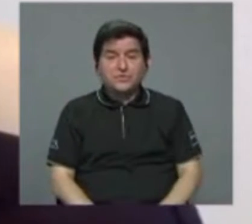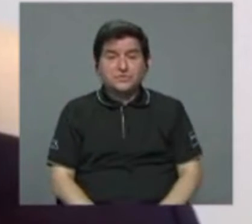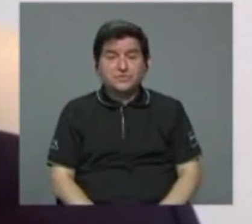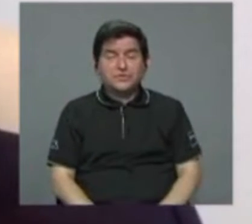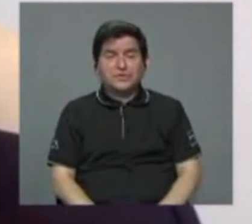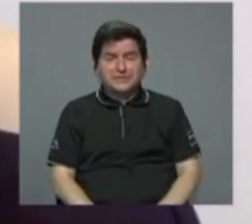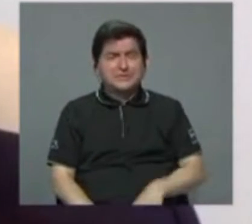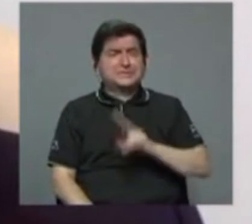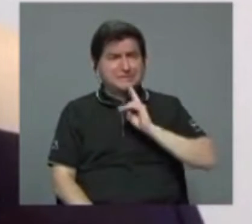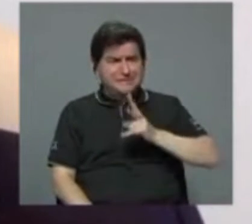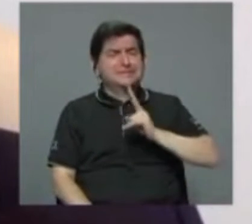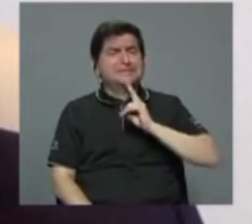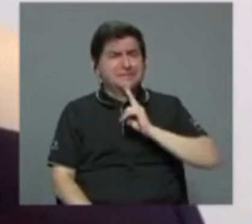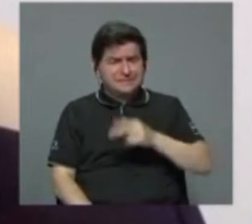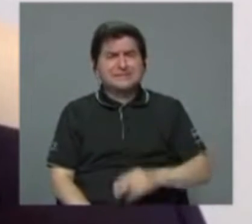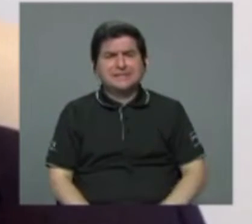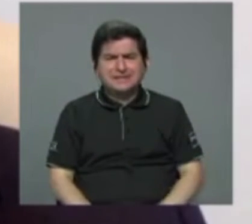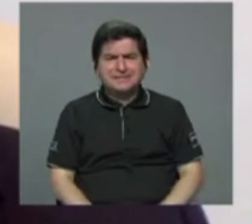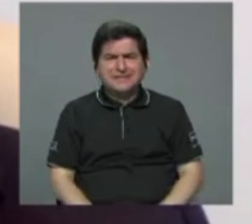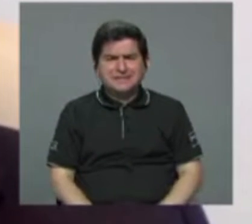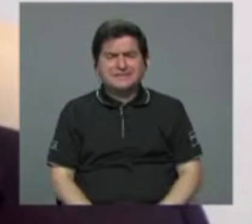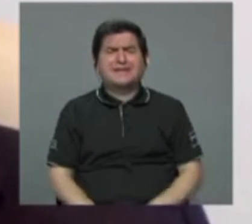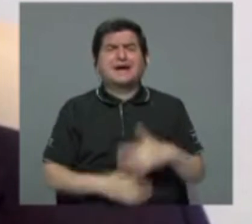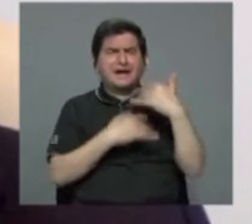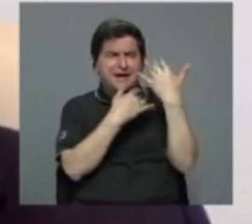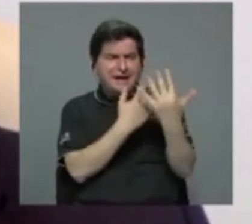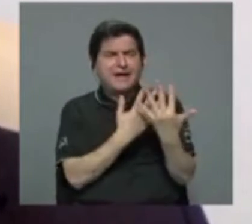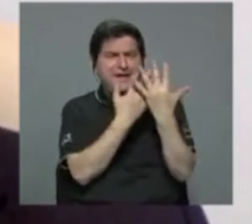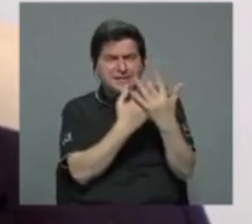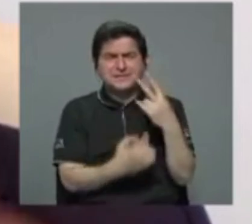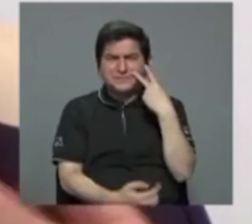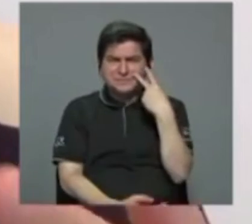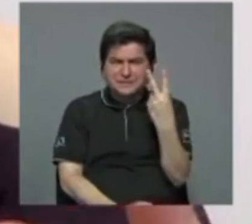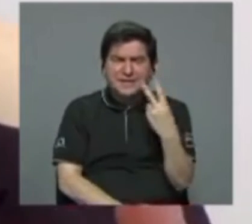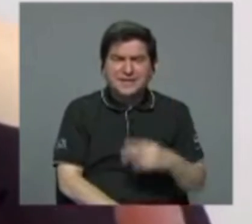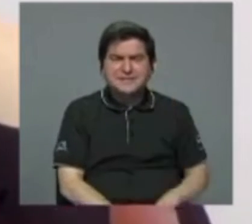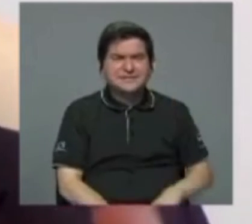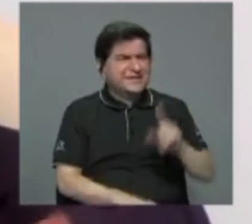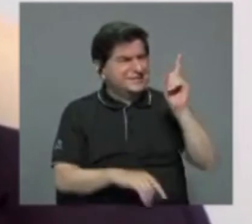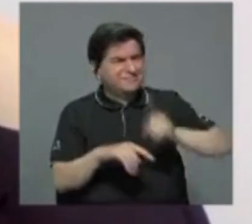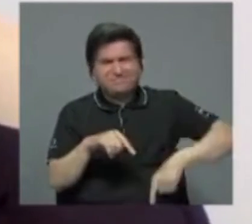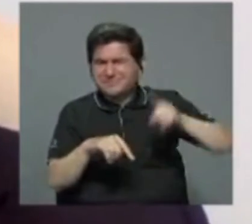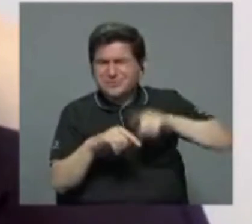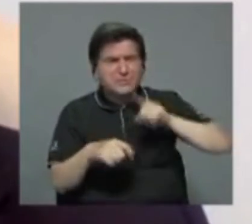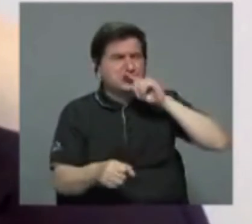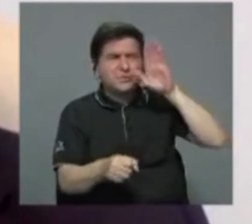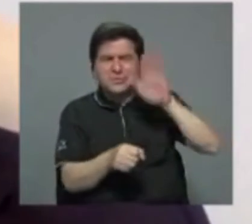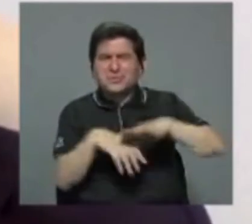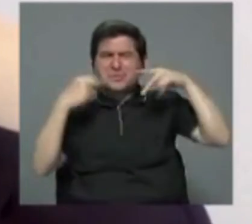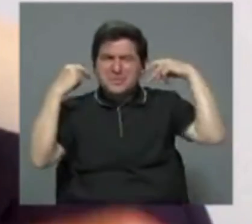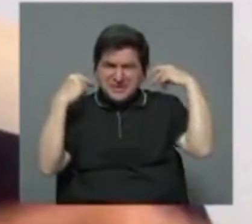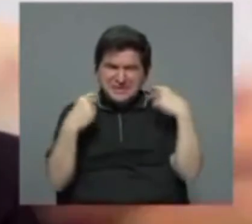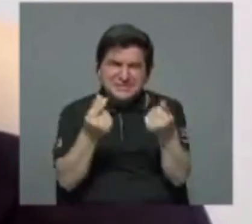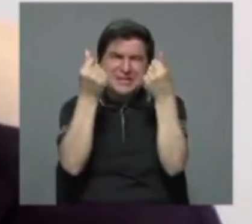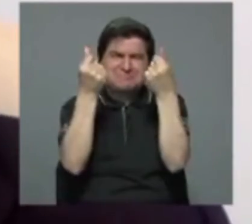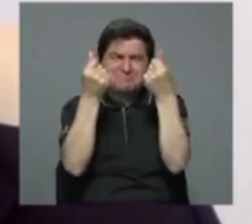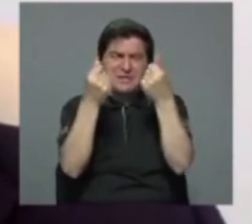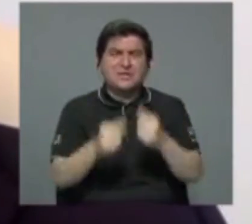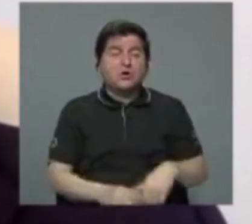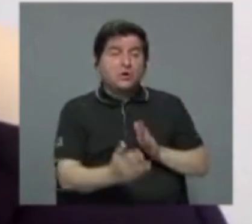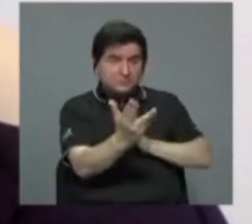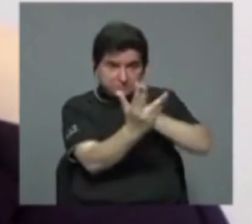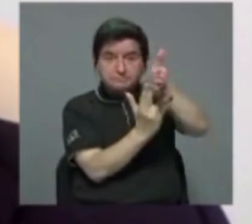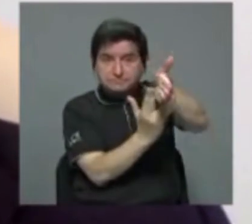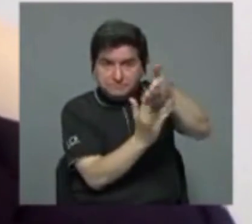mucho las esperanzas cuando vemos que no se logra ejecutar rápidamente para llegar